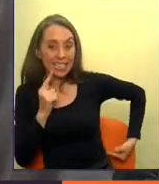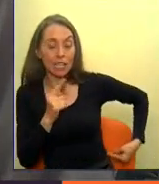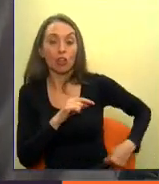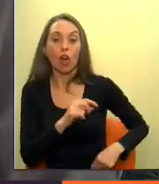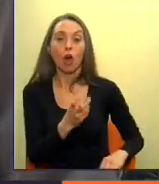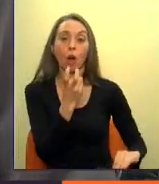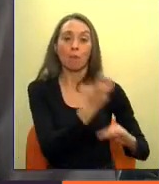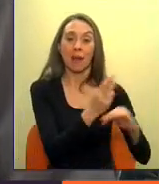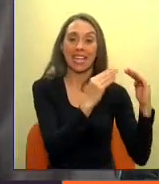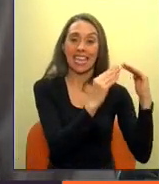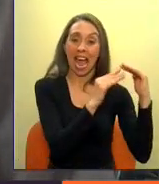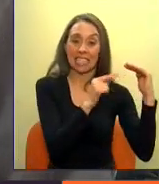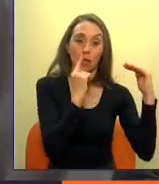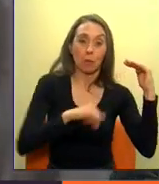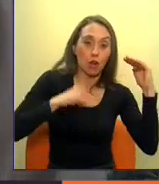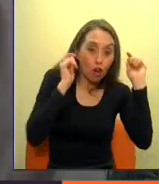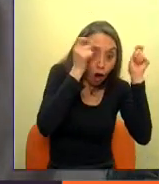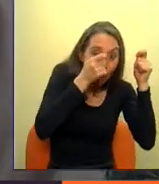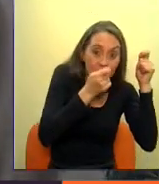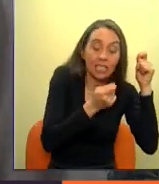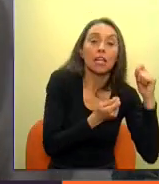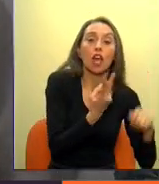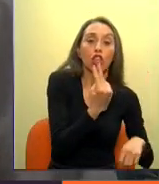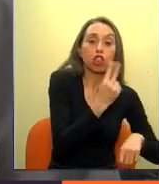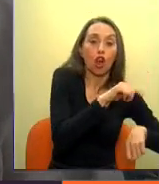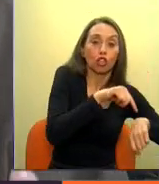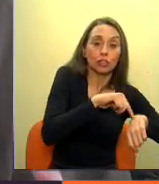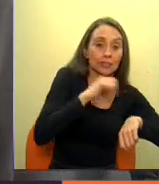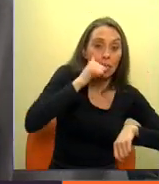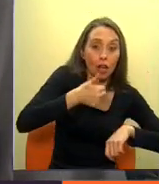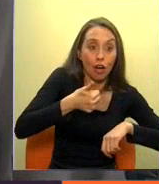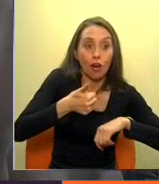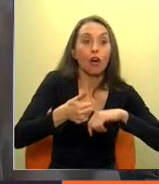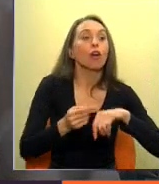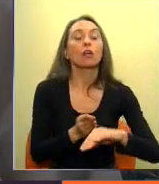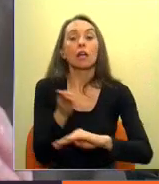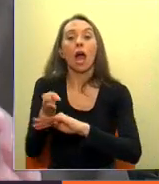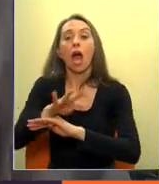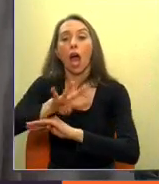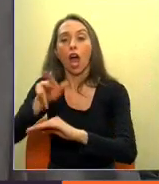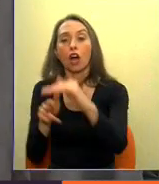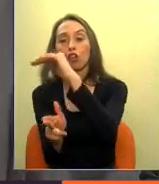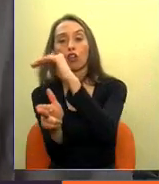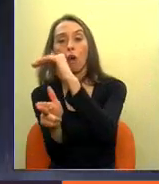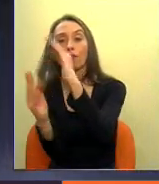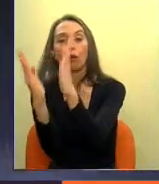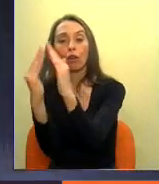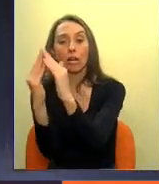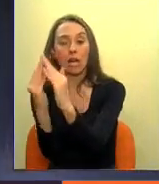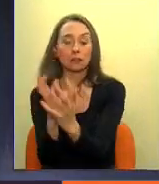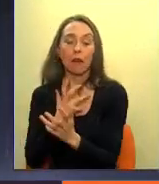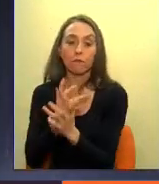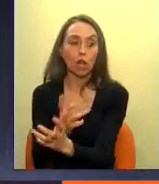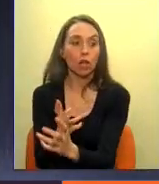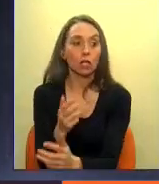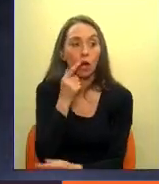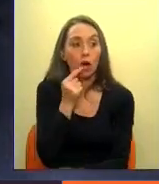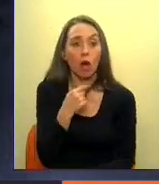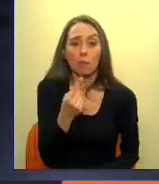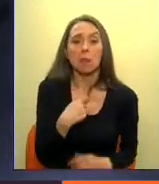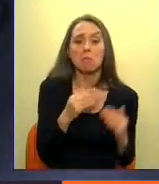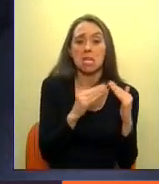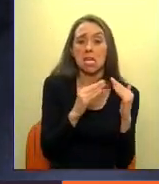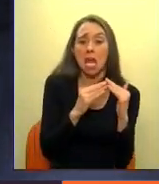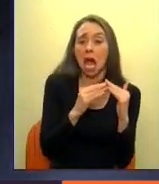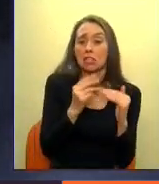que sale muy temprano y cometen un delito rojo inclinación a un domicilio con bastante violencia no tengo grandes lujos